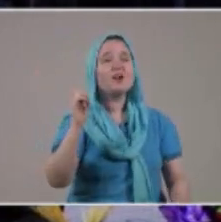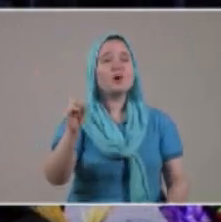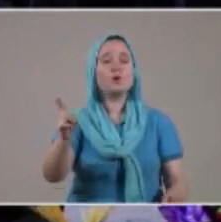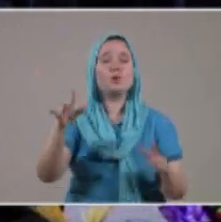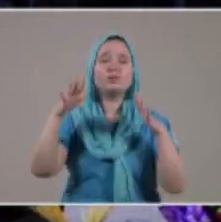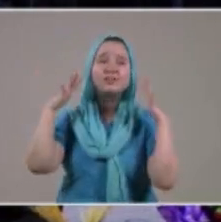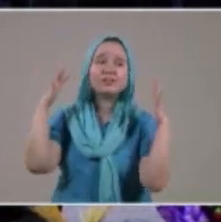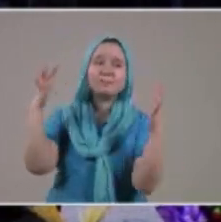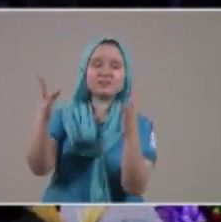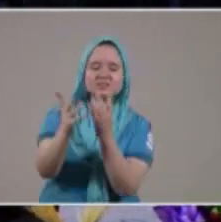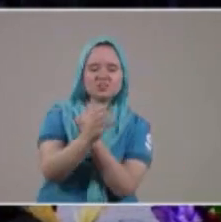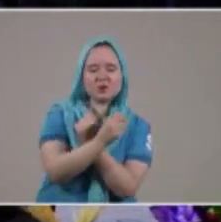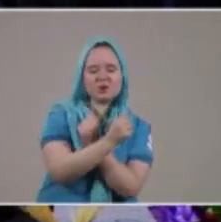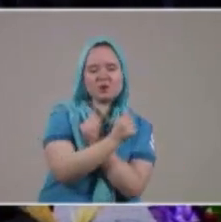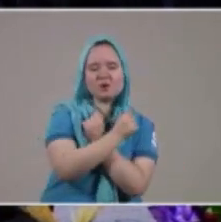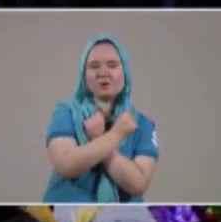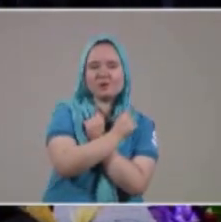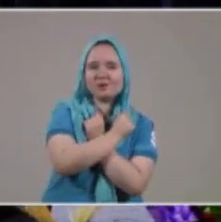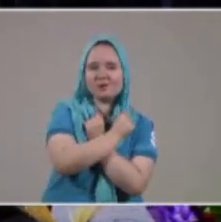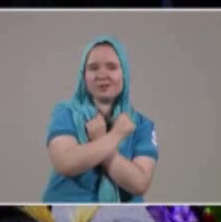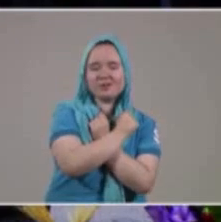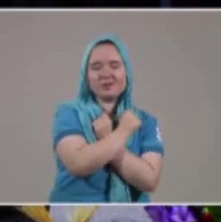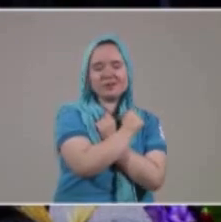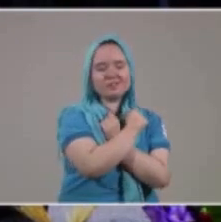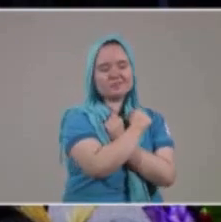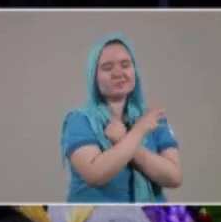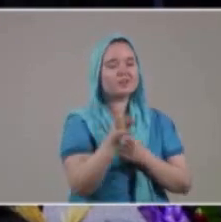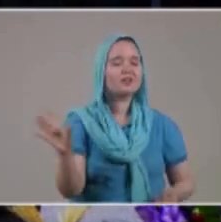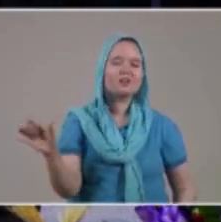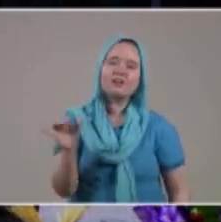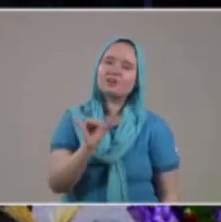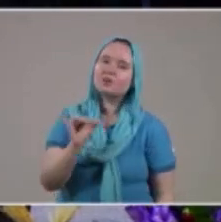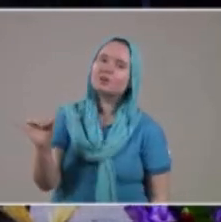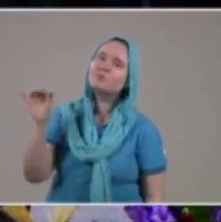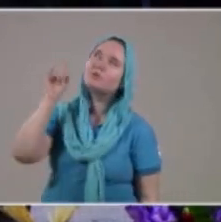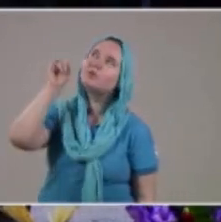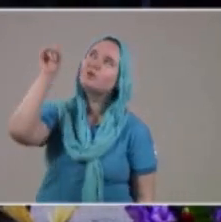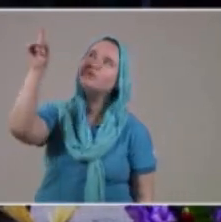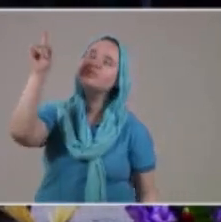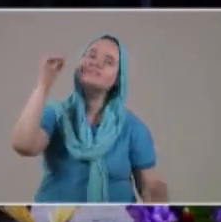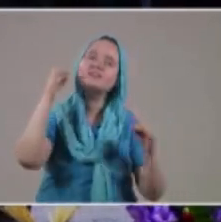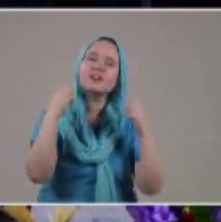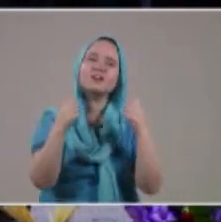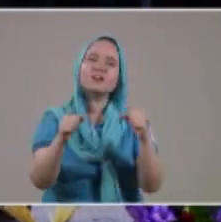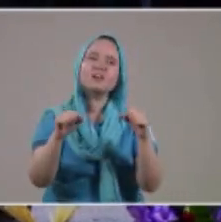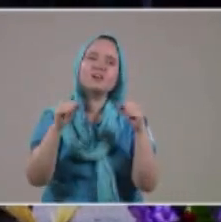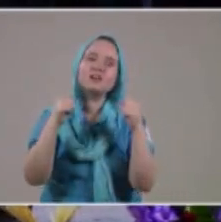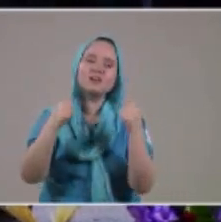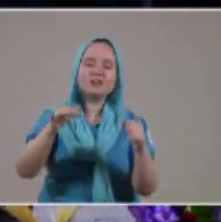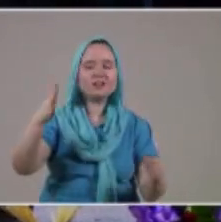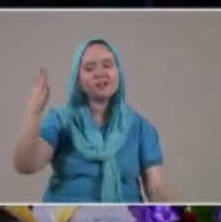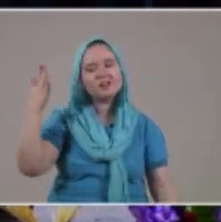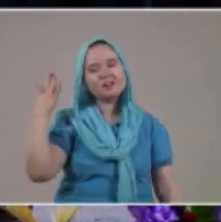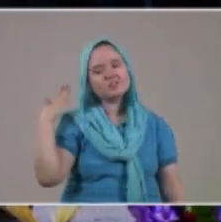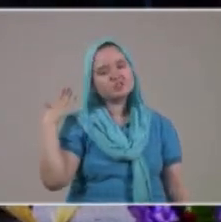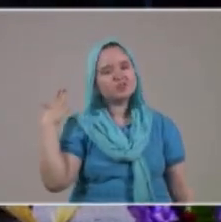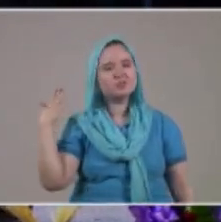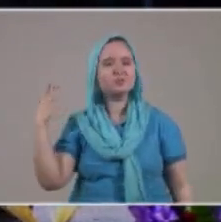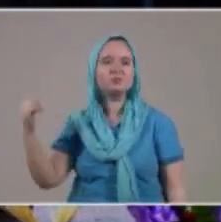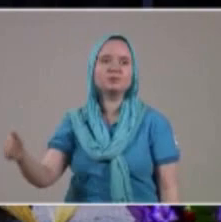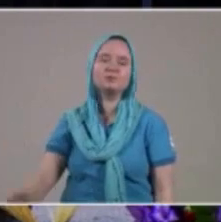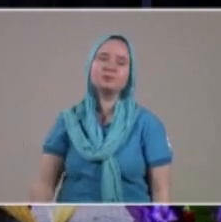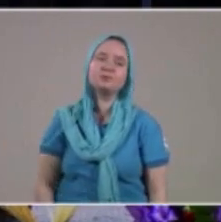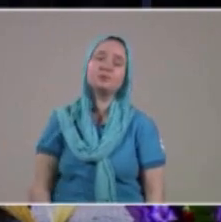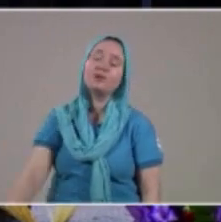Aquí hay otra persona que viene, ahí hay otra persona que viene, ahí hay otra persona que viene. Gloria a